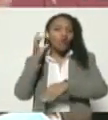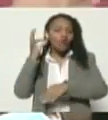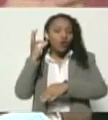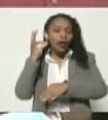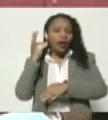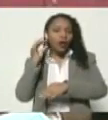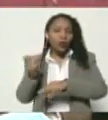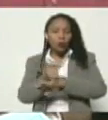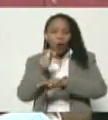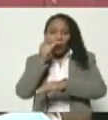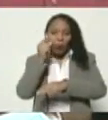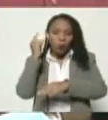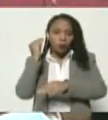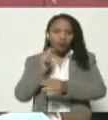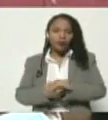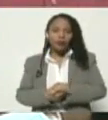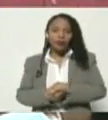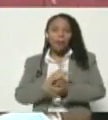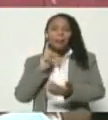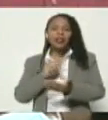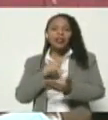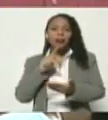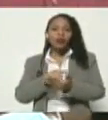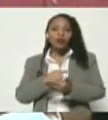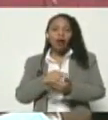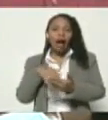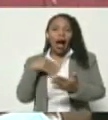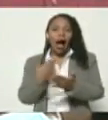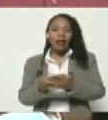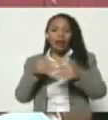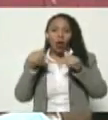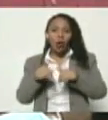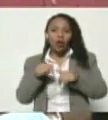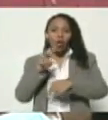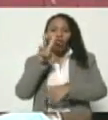Para gobernadora o gobernador, pues, se han postulado hasta ahora